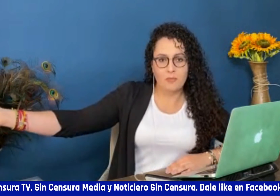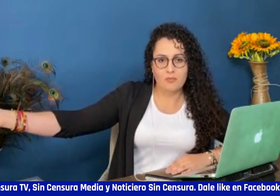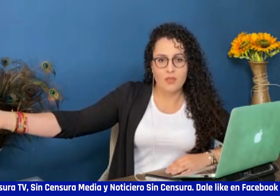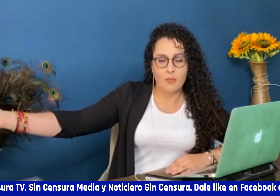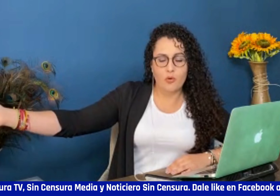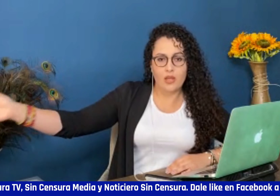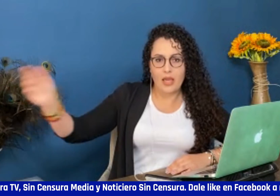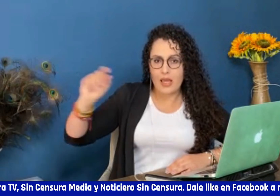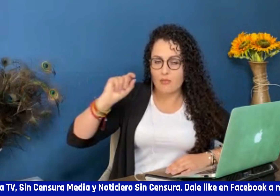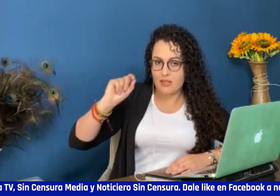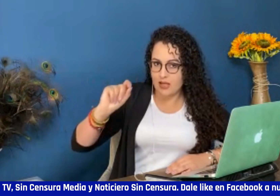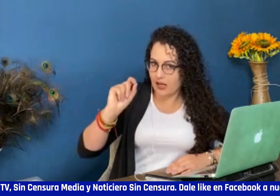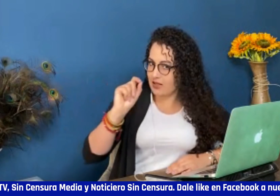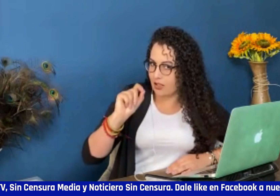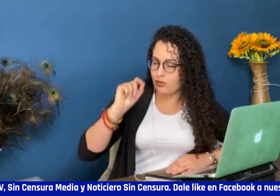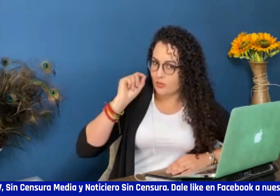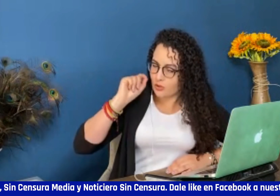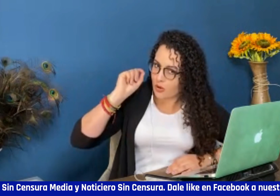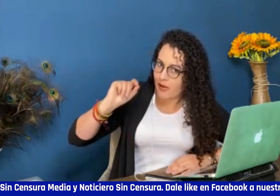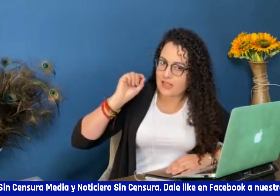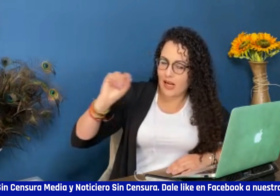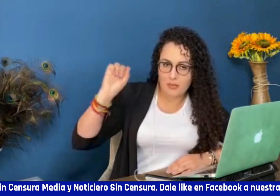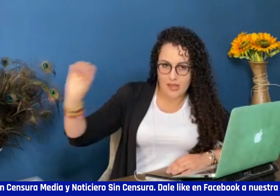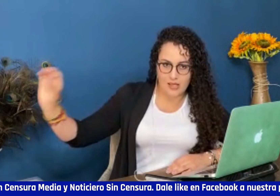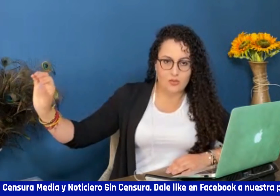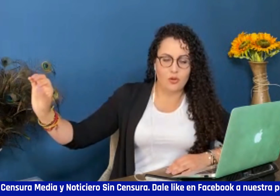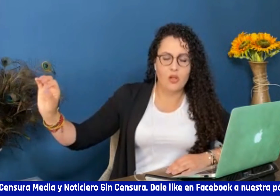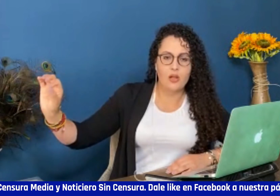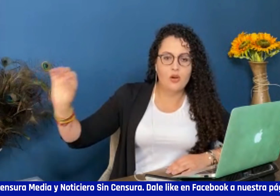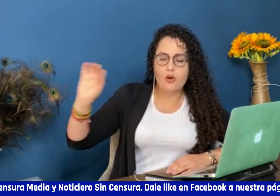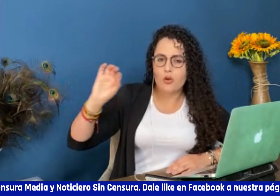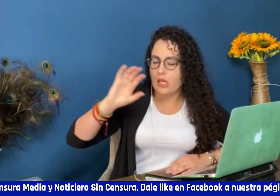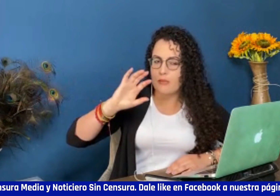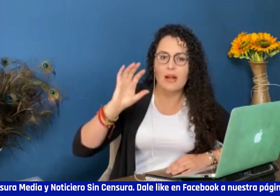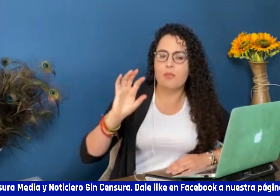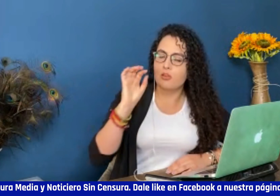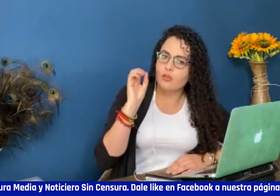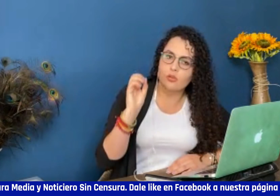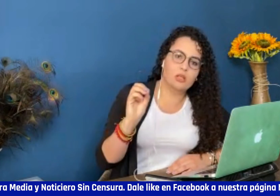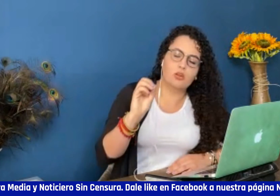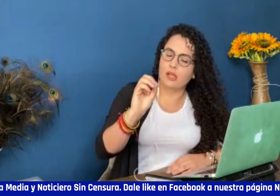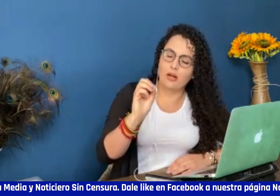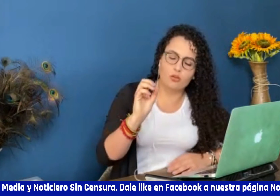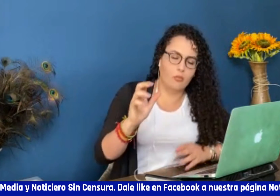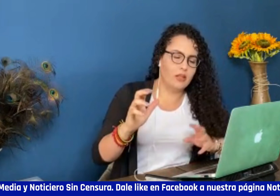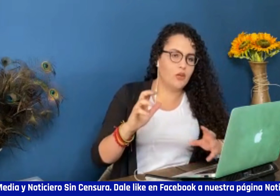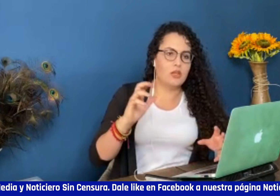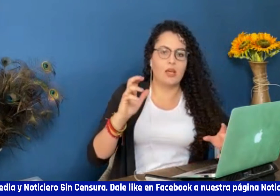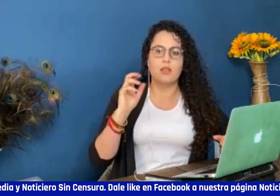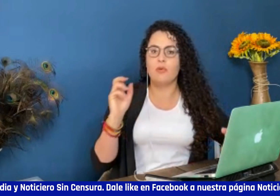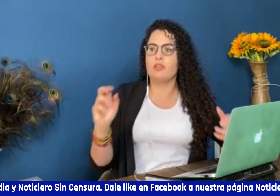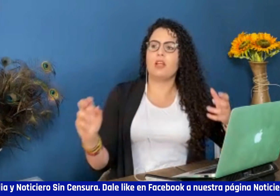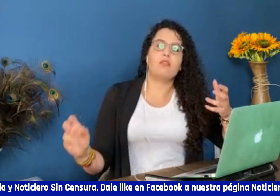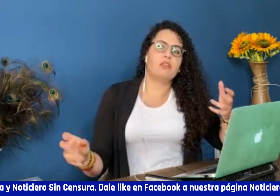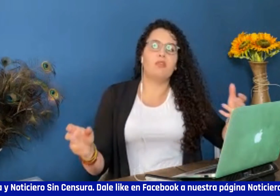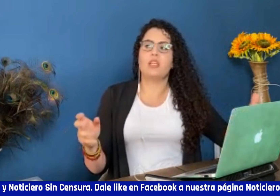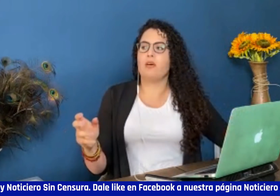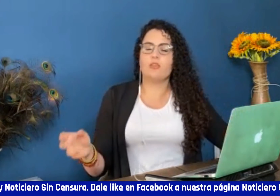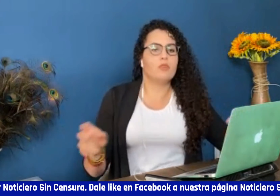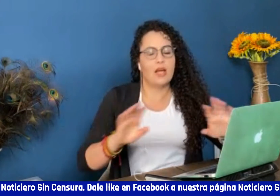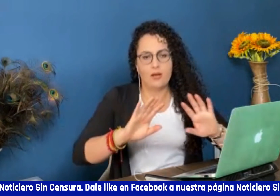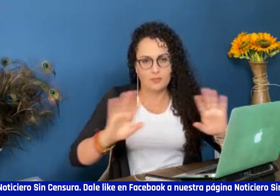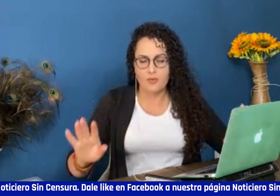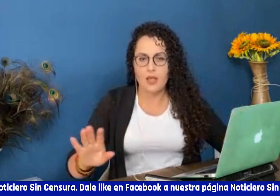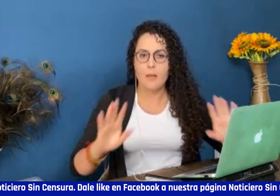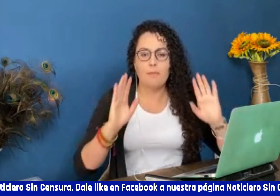gobernadores? Porque el mensaje, insisto, es mucho más grave de esto. No, y me remito incluso, yo sé que en los comentarios hay gente, pero es que no solo es